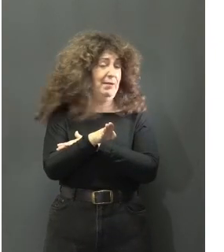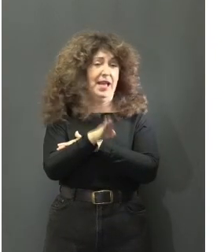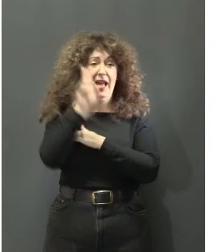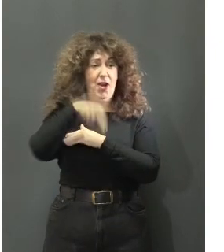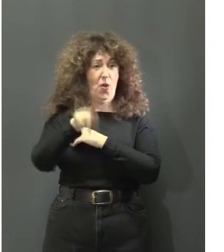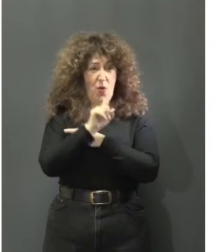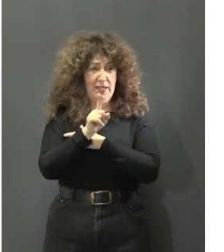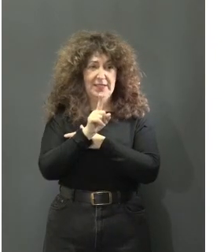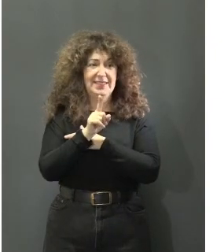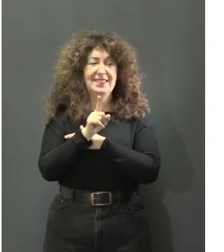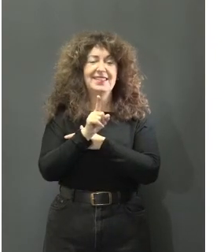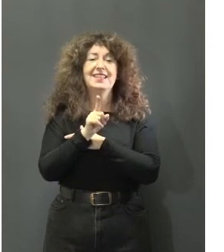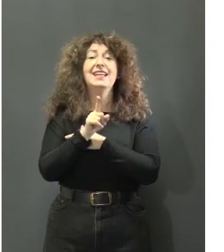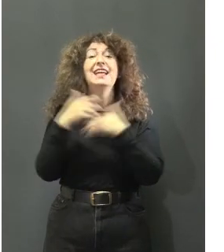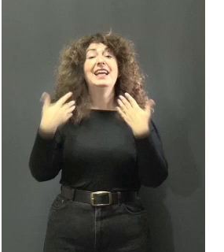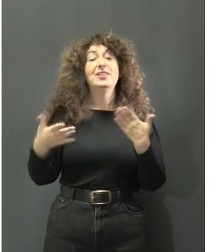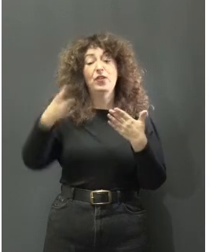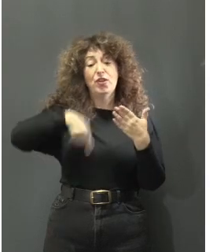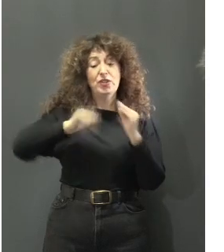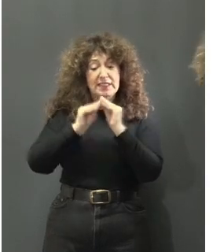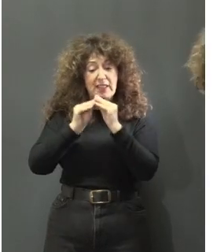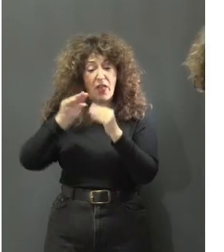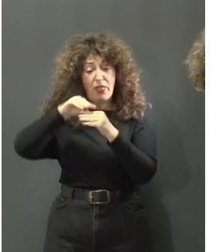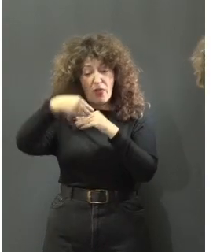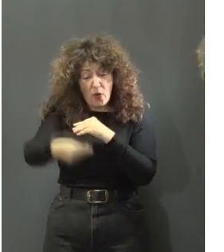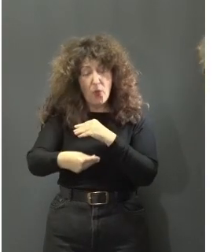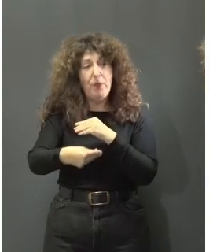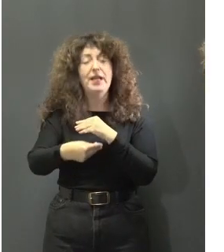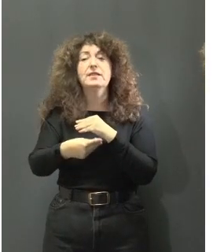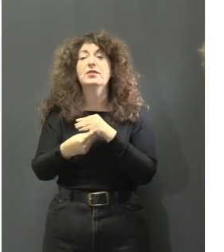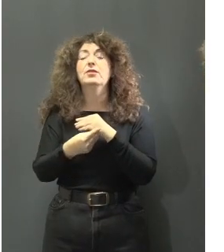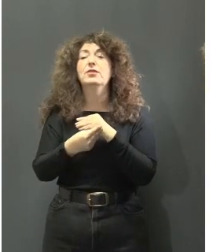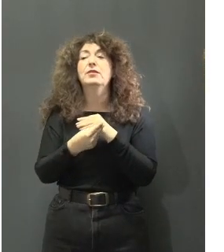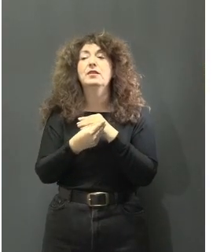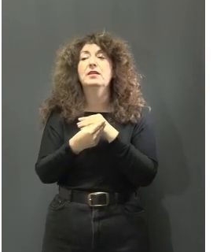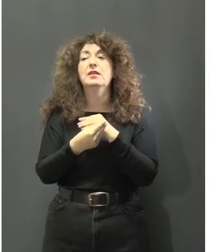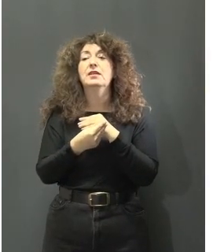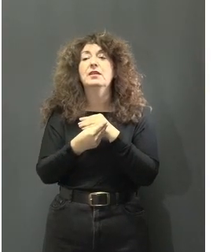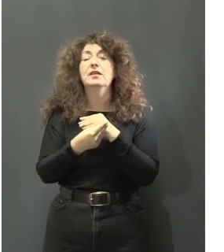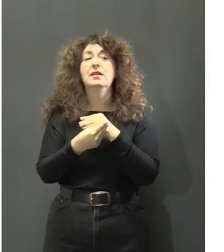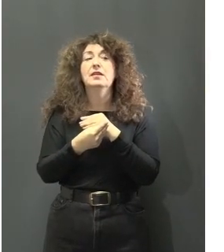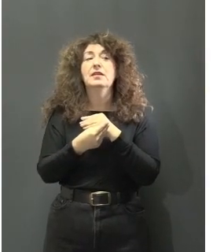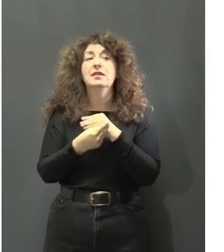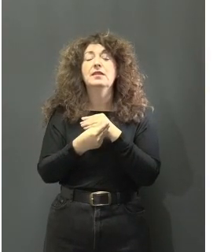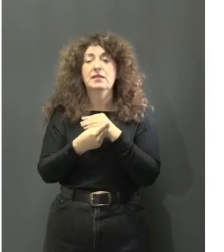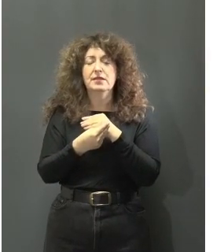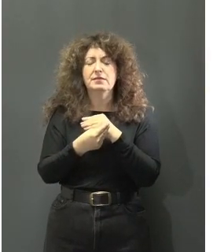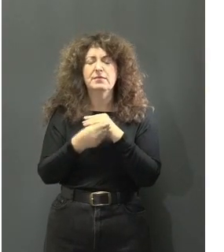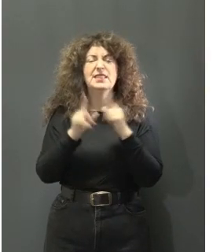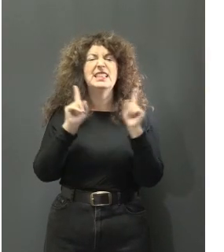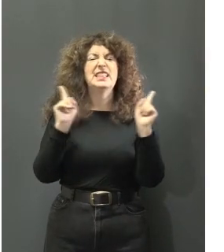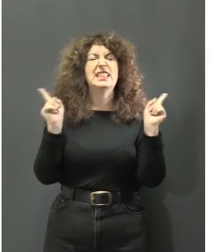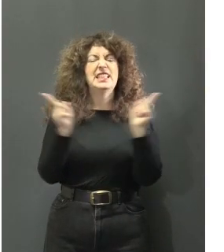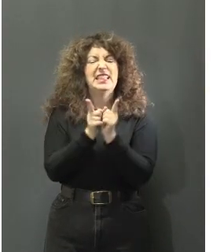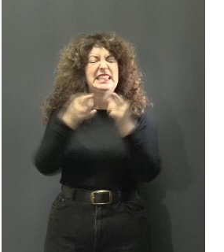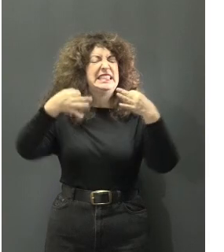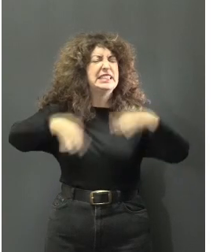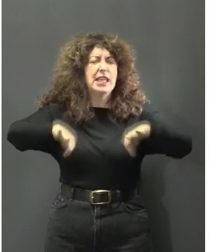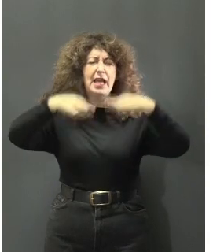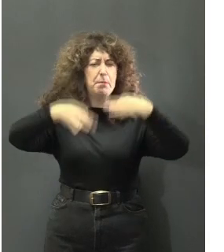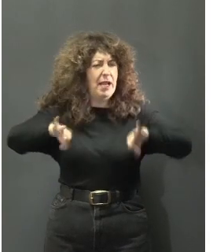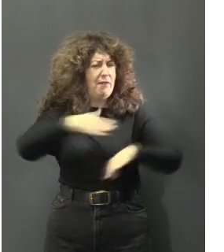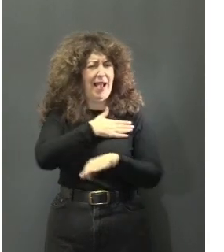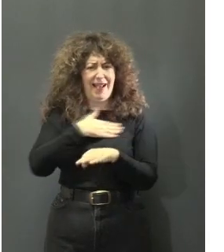Bien, cuando decidimos hacer este documento, incorporábamos, hemos querido simplificar, dejar un